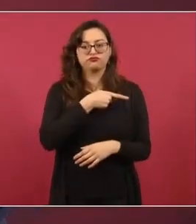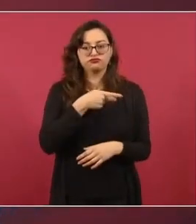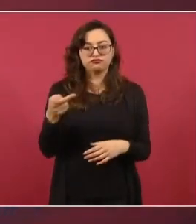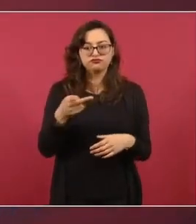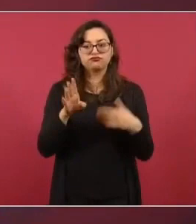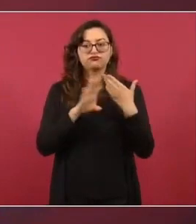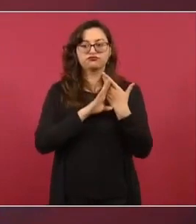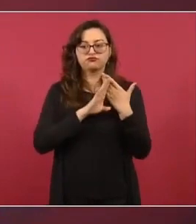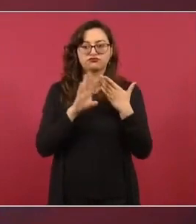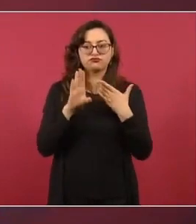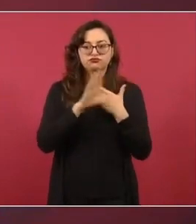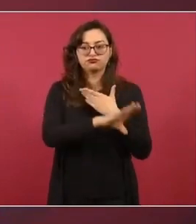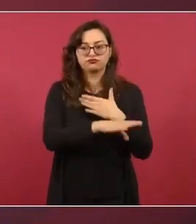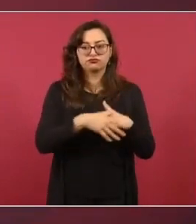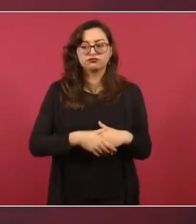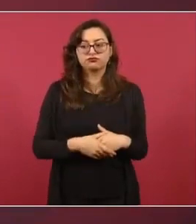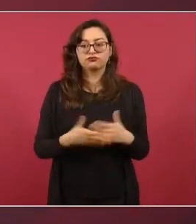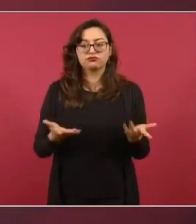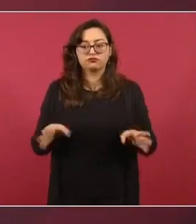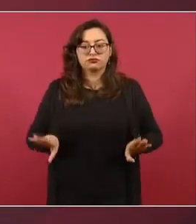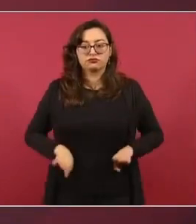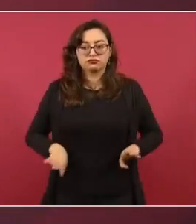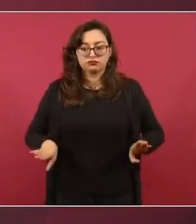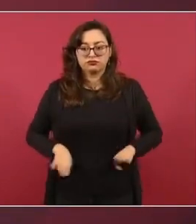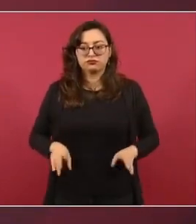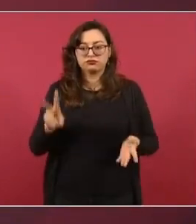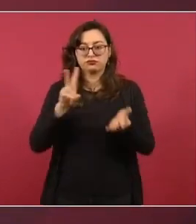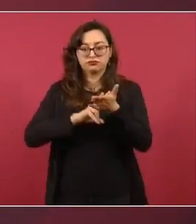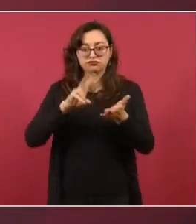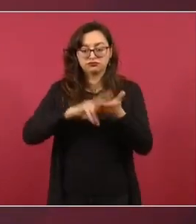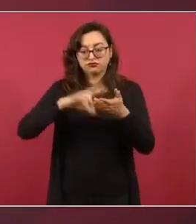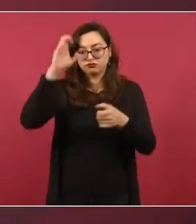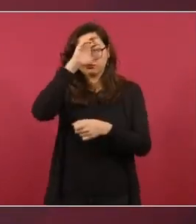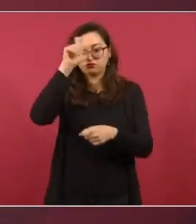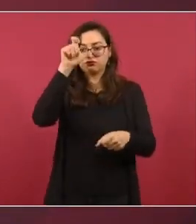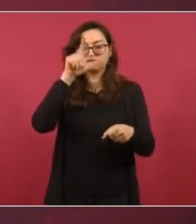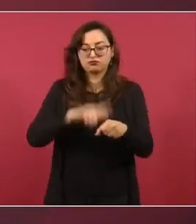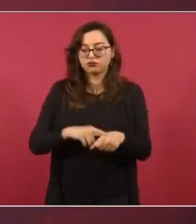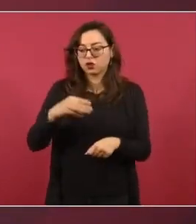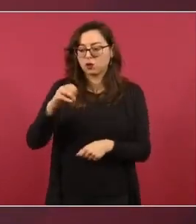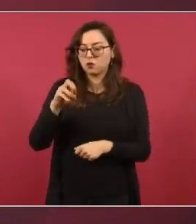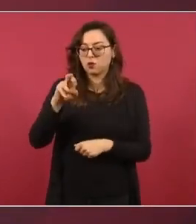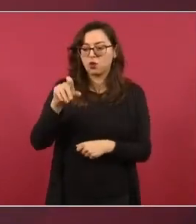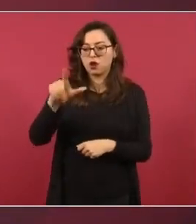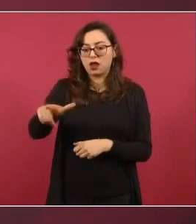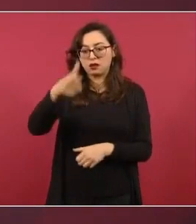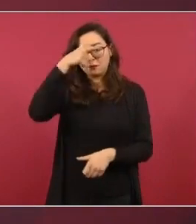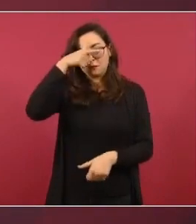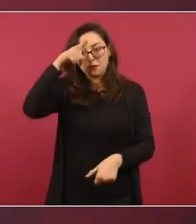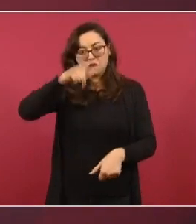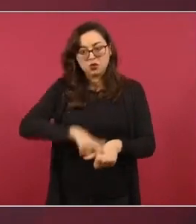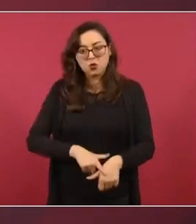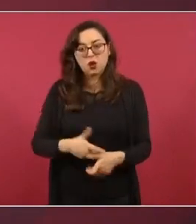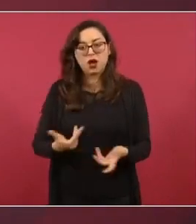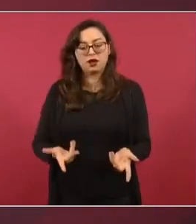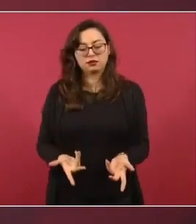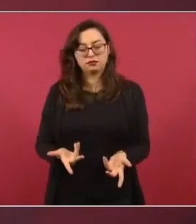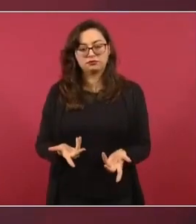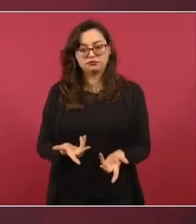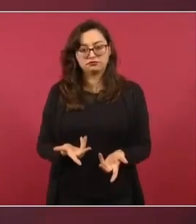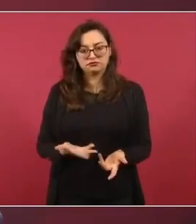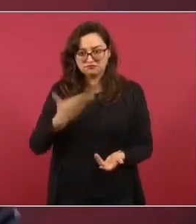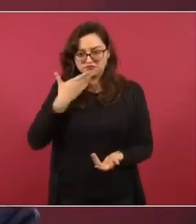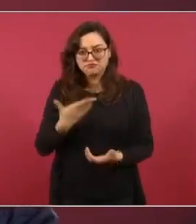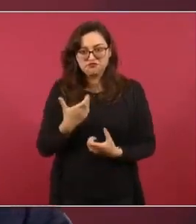se fortalezcan valores culturales, morales, espirituales, porque si